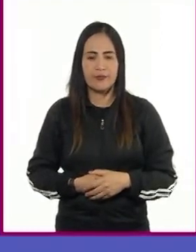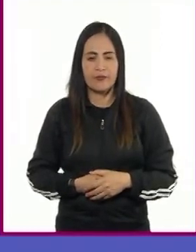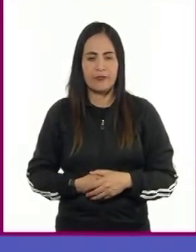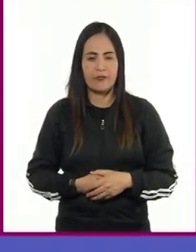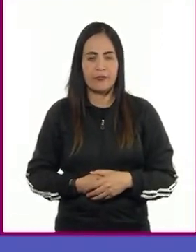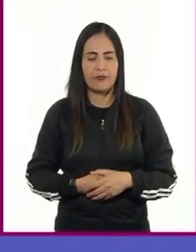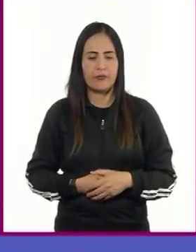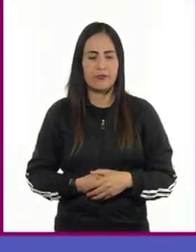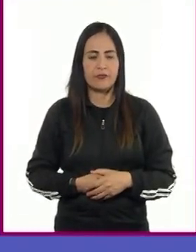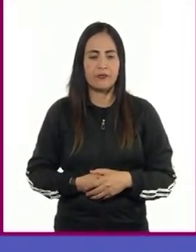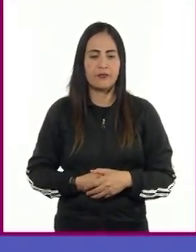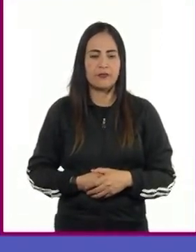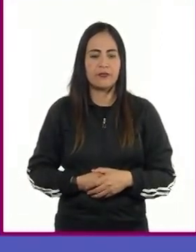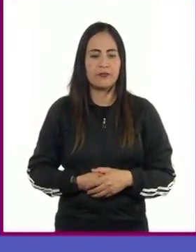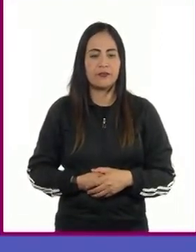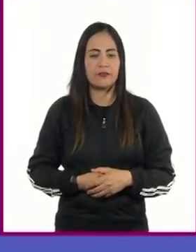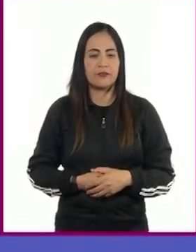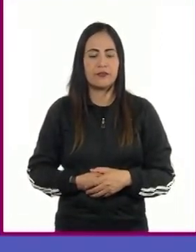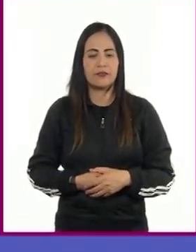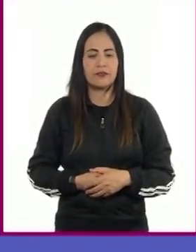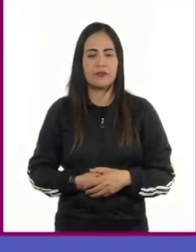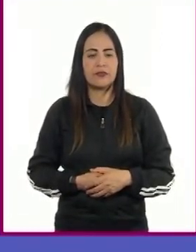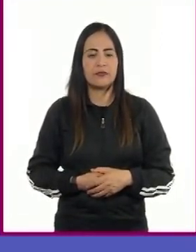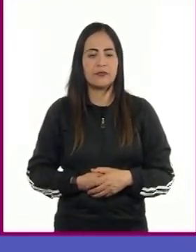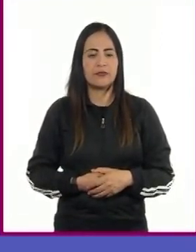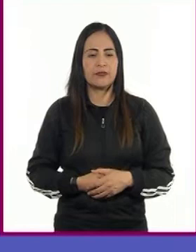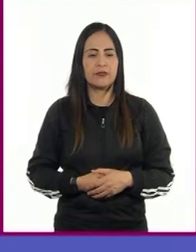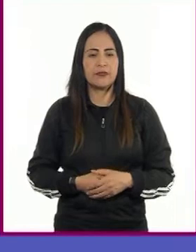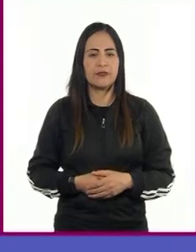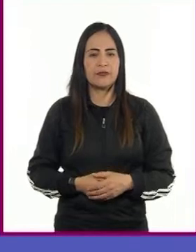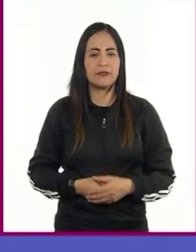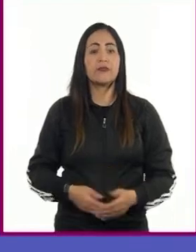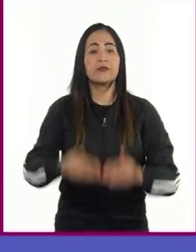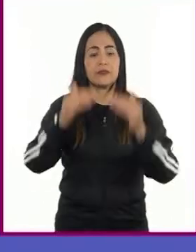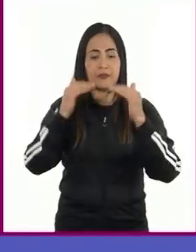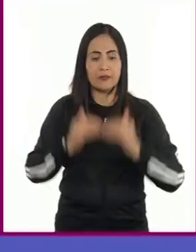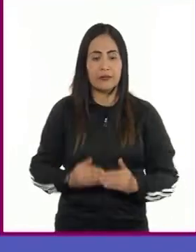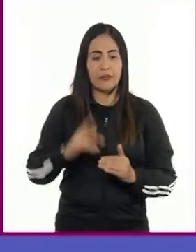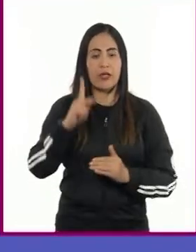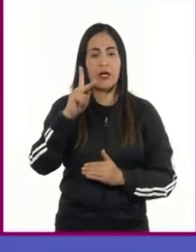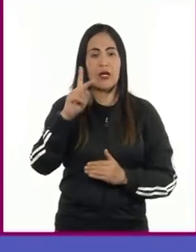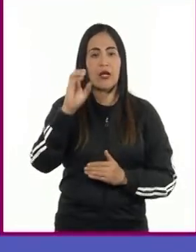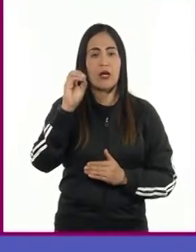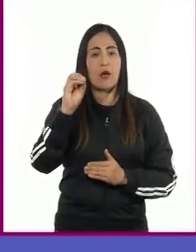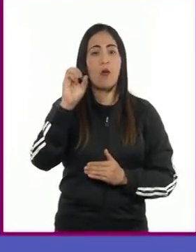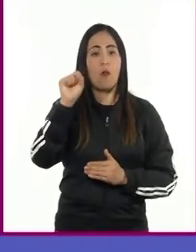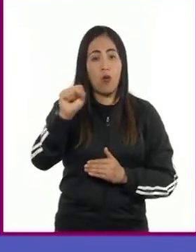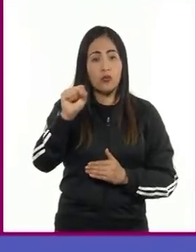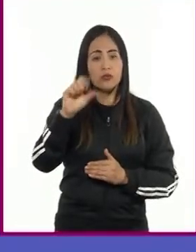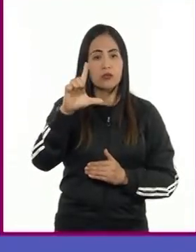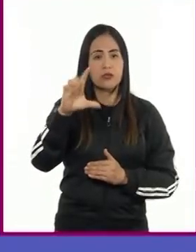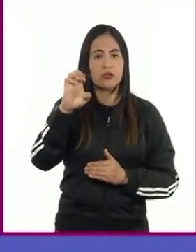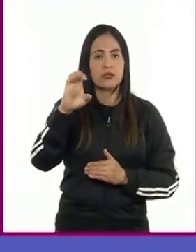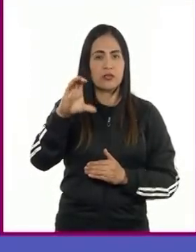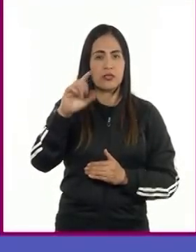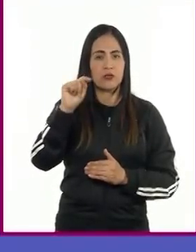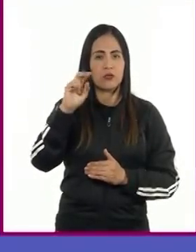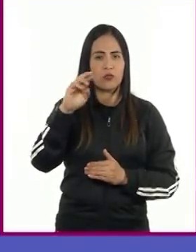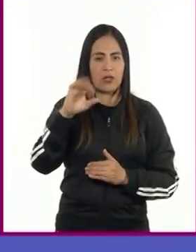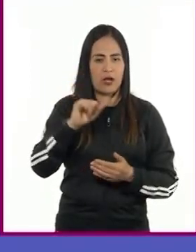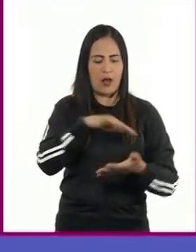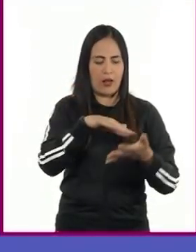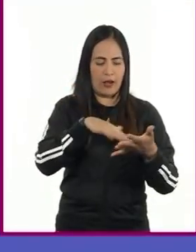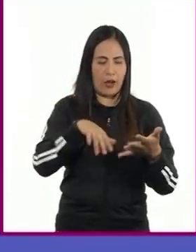descripciones, fechas, nombres, teorías, etc. Y la poslectura, que es la parte en la que se deben elaborar